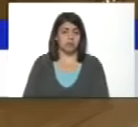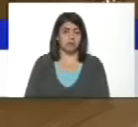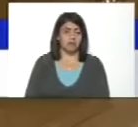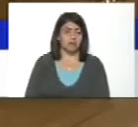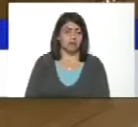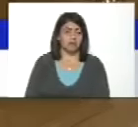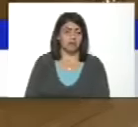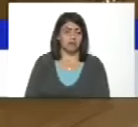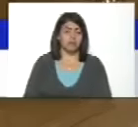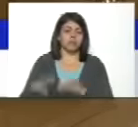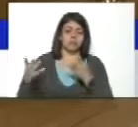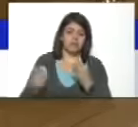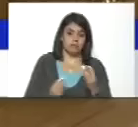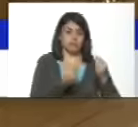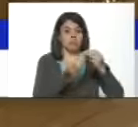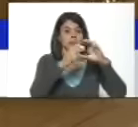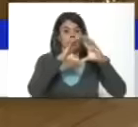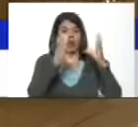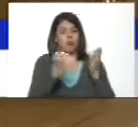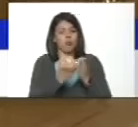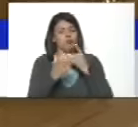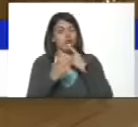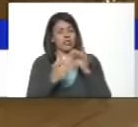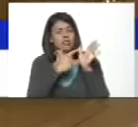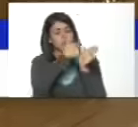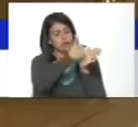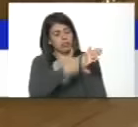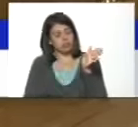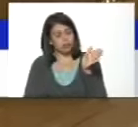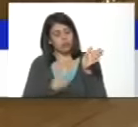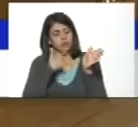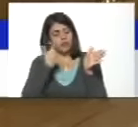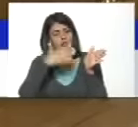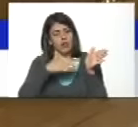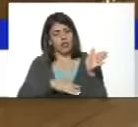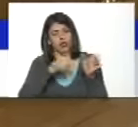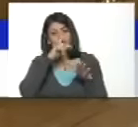Y van con eso al mundo a decirlo.